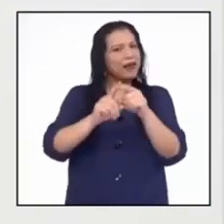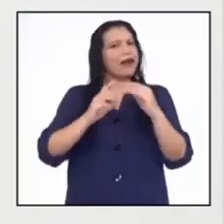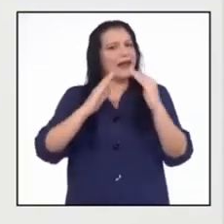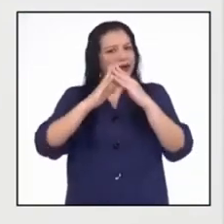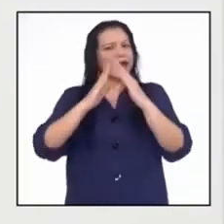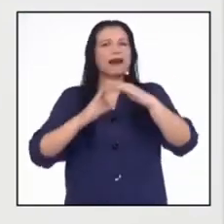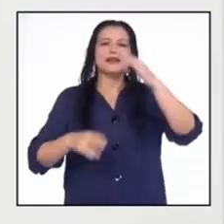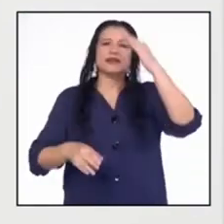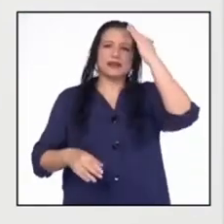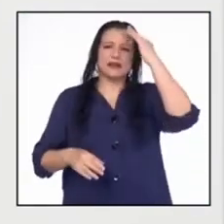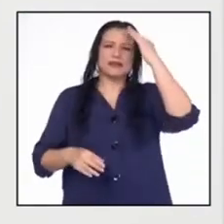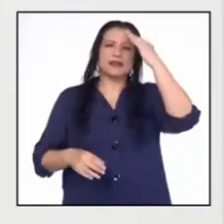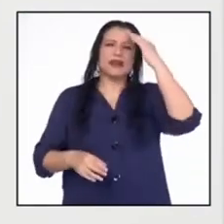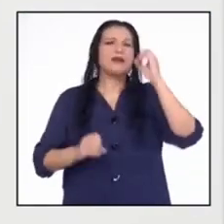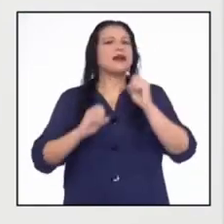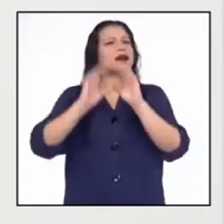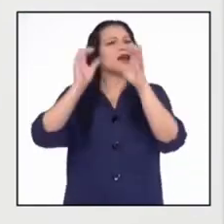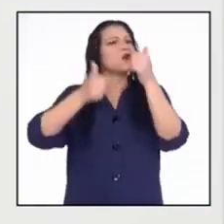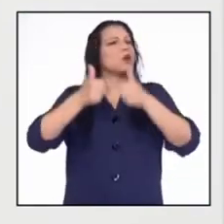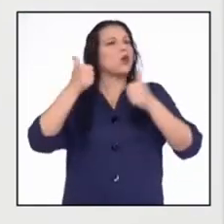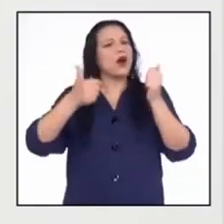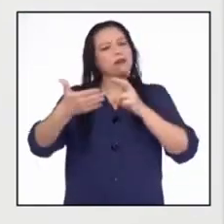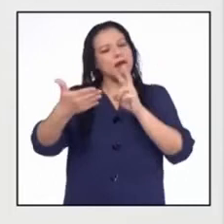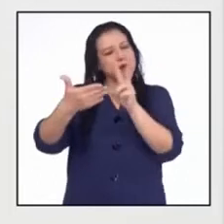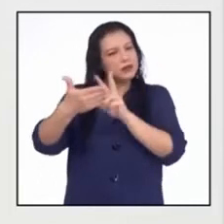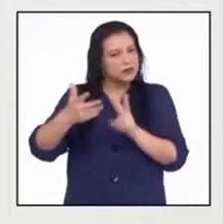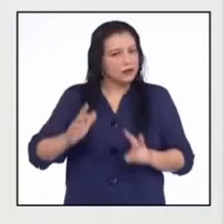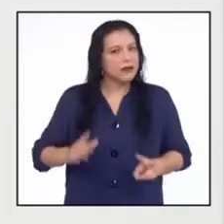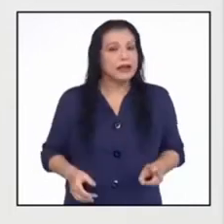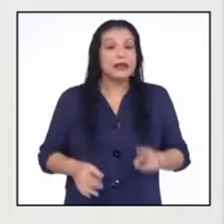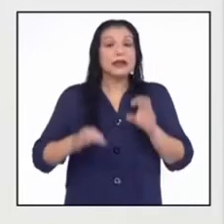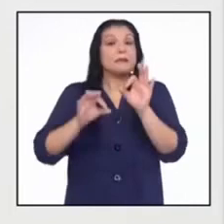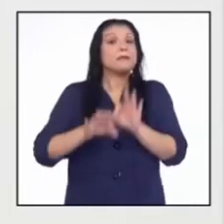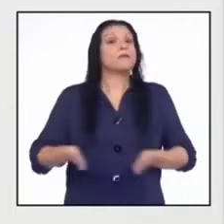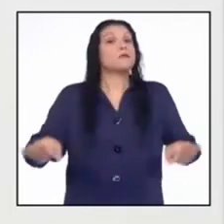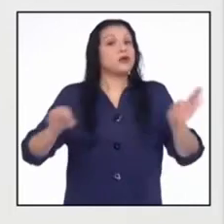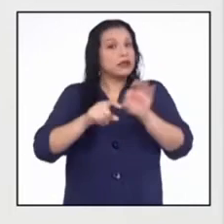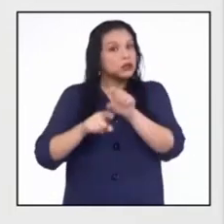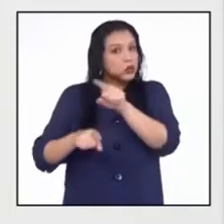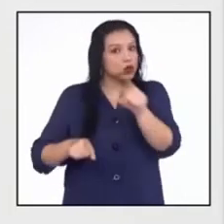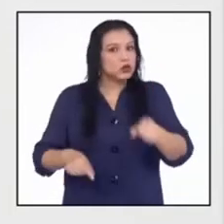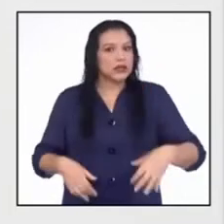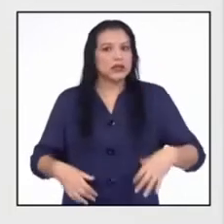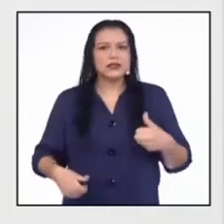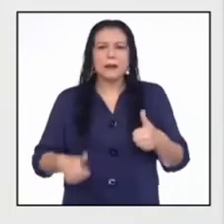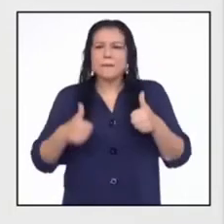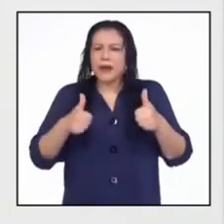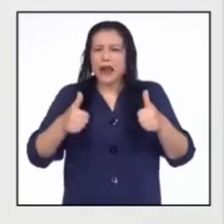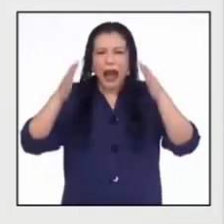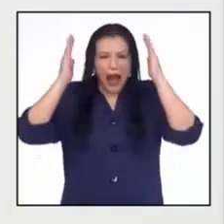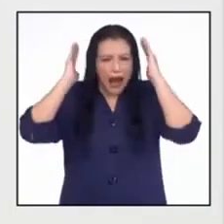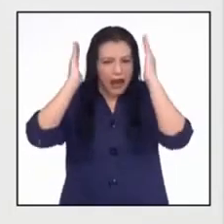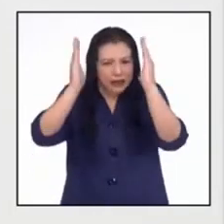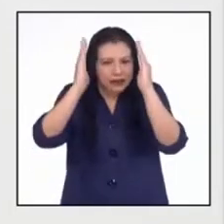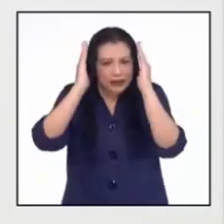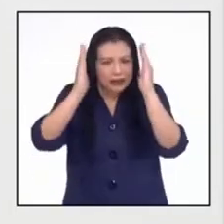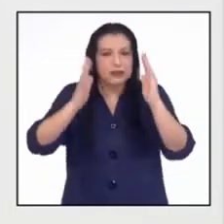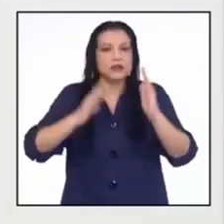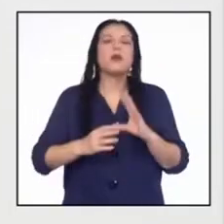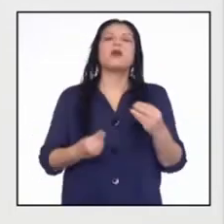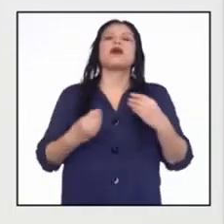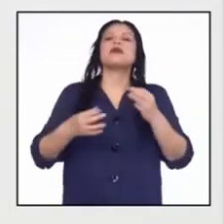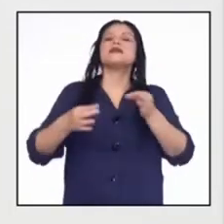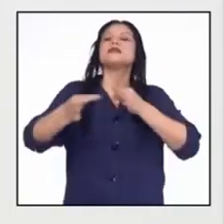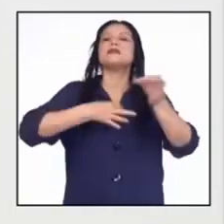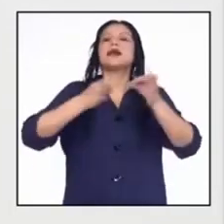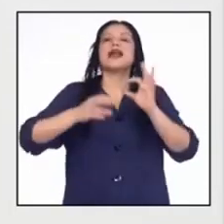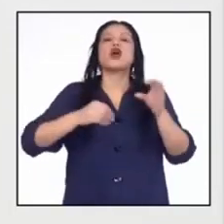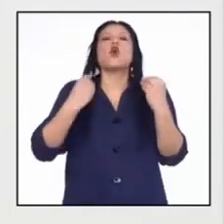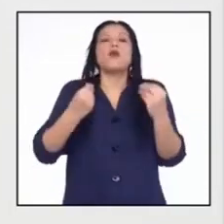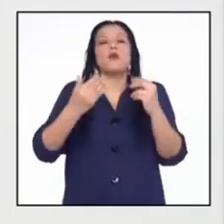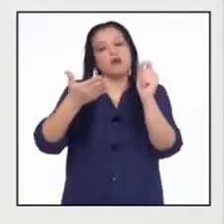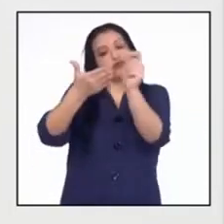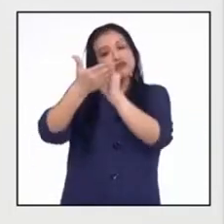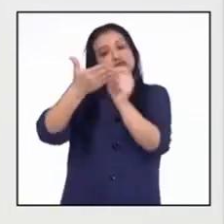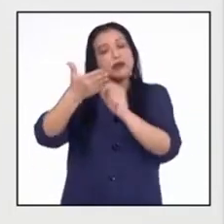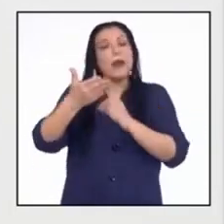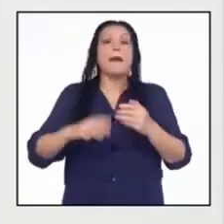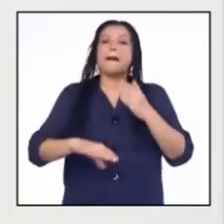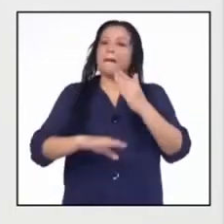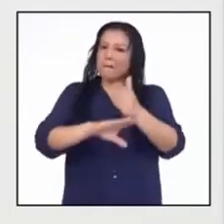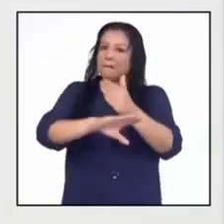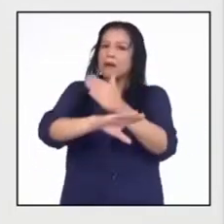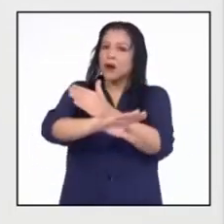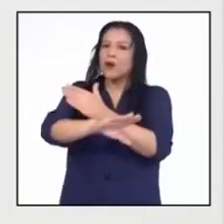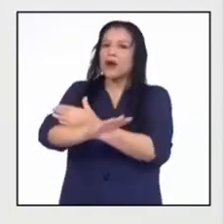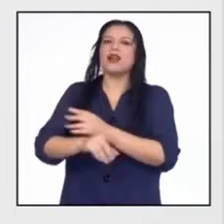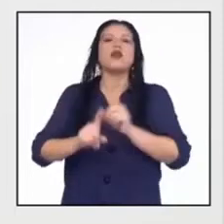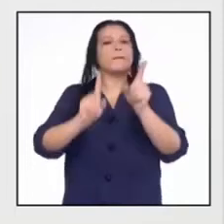claro lo que observaremos. Es importante que todos estén atentos porque explicaremos cómo mejorar sus textos haciendo